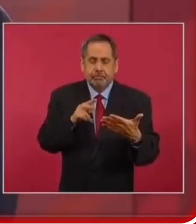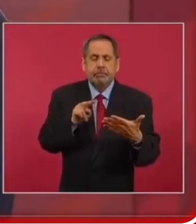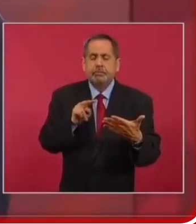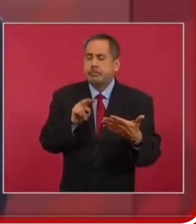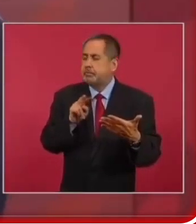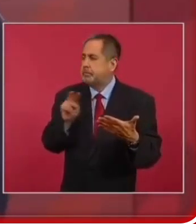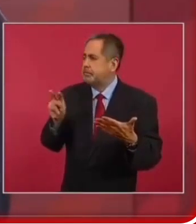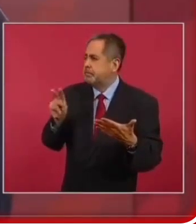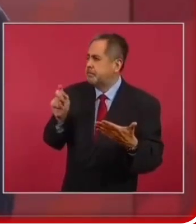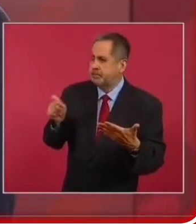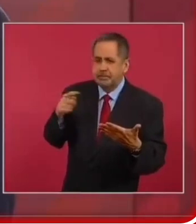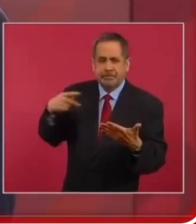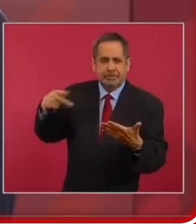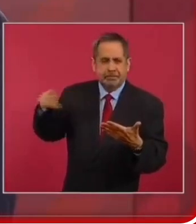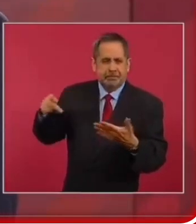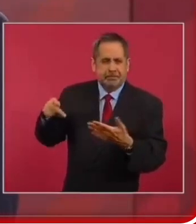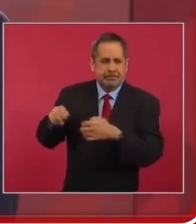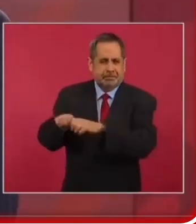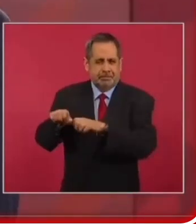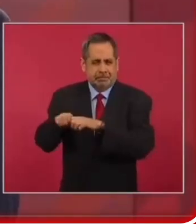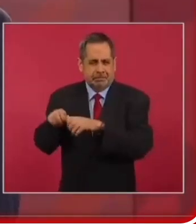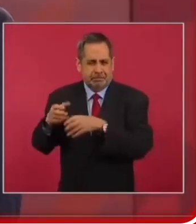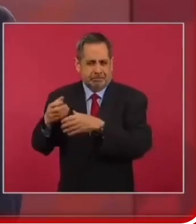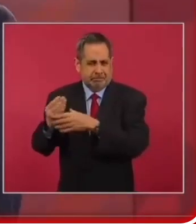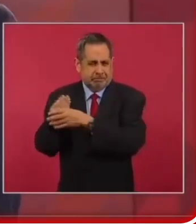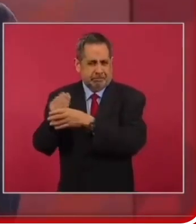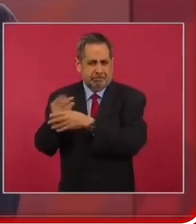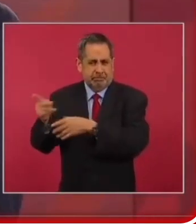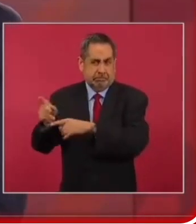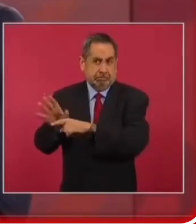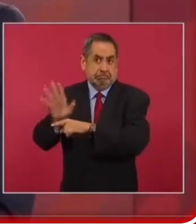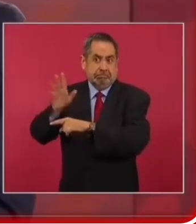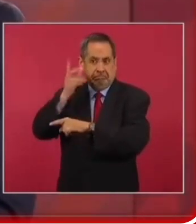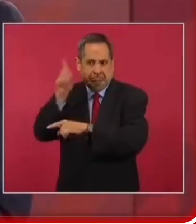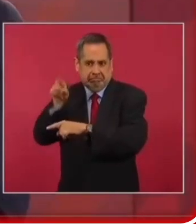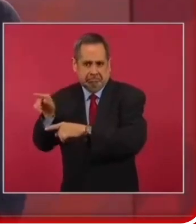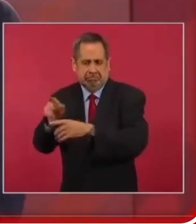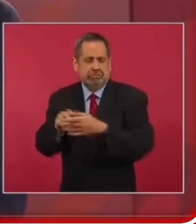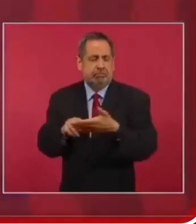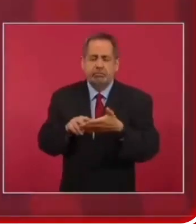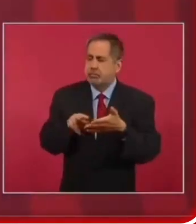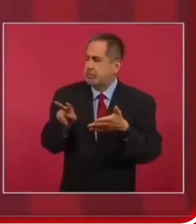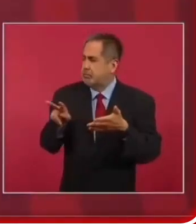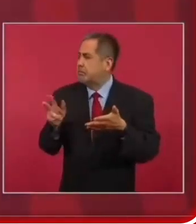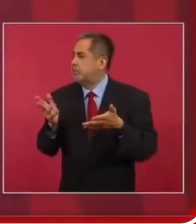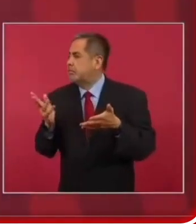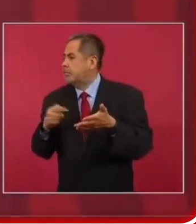las supuestas dueñas del penacho.